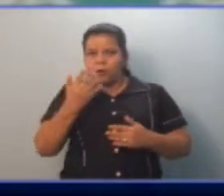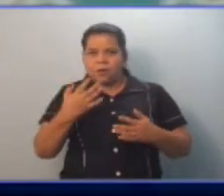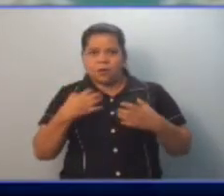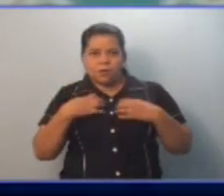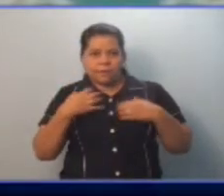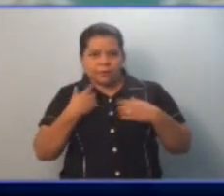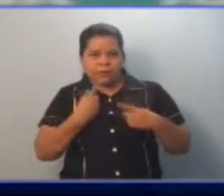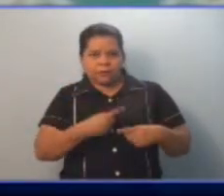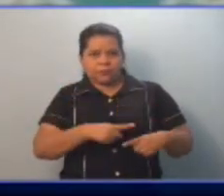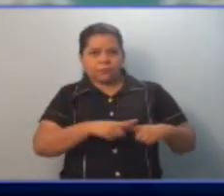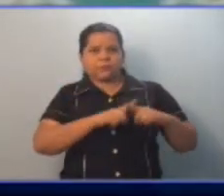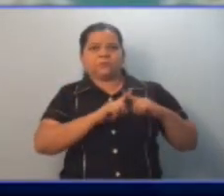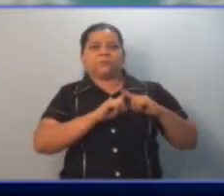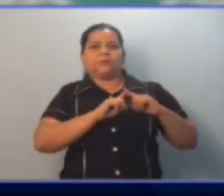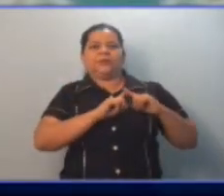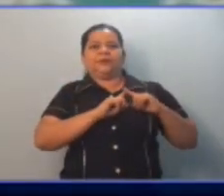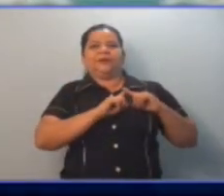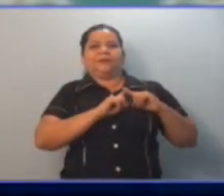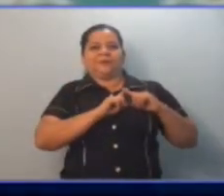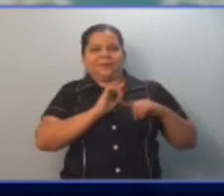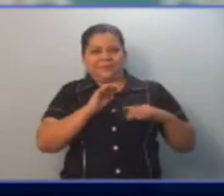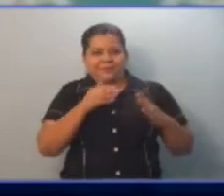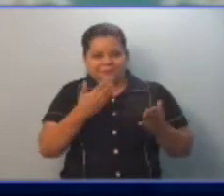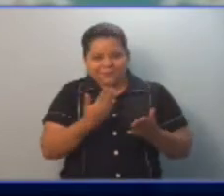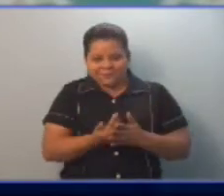y tengo mis